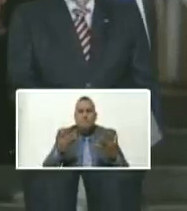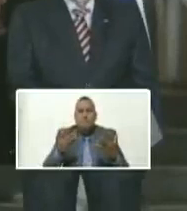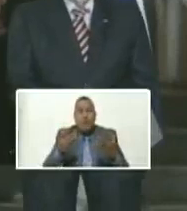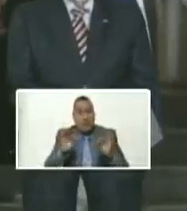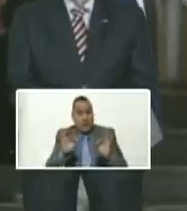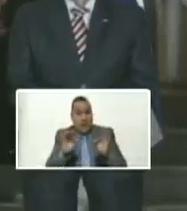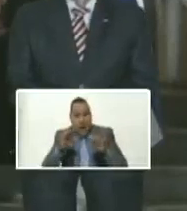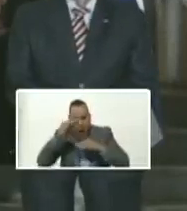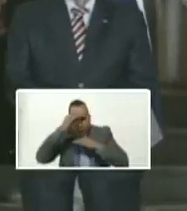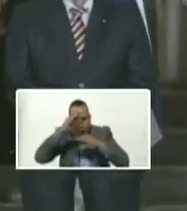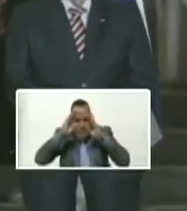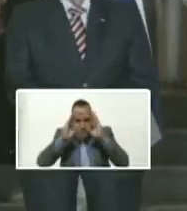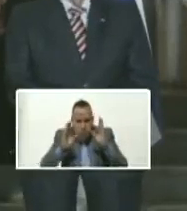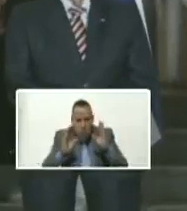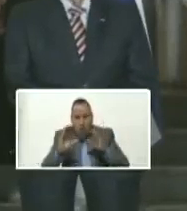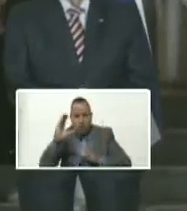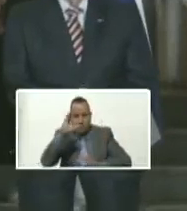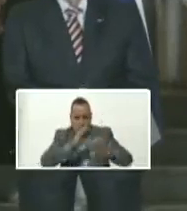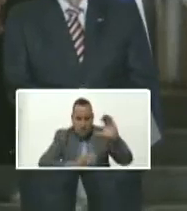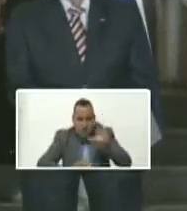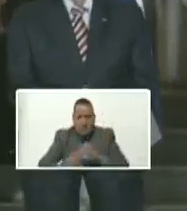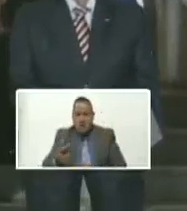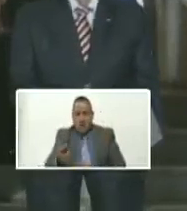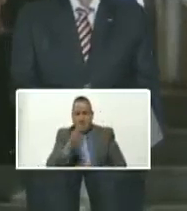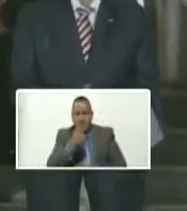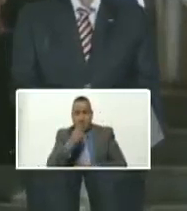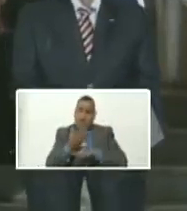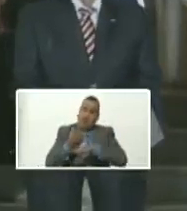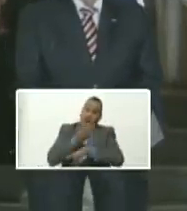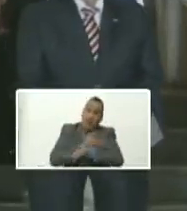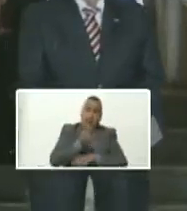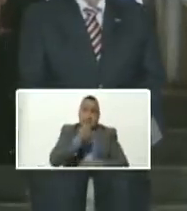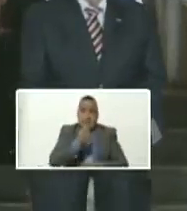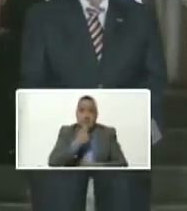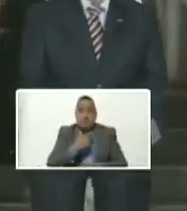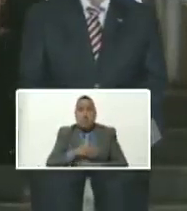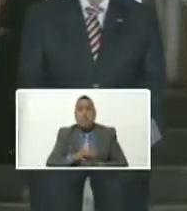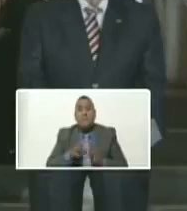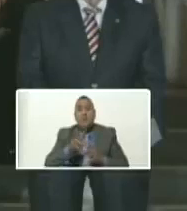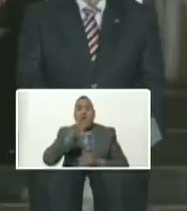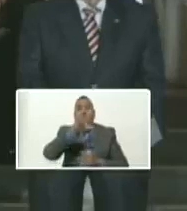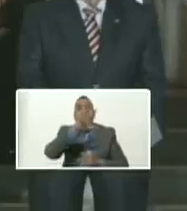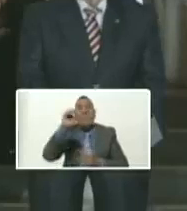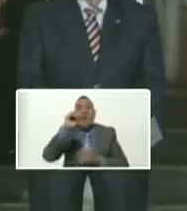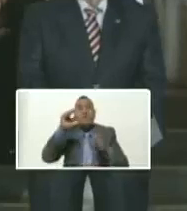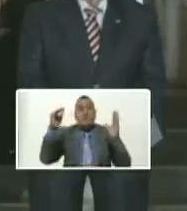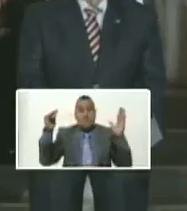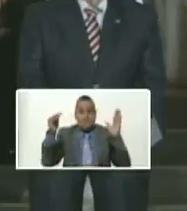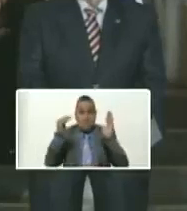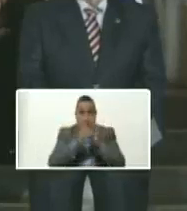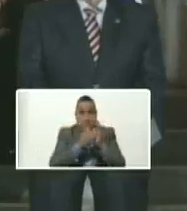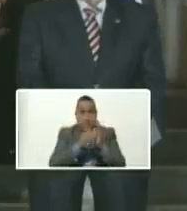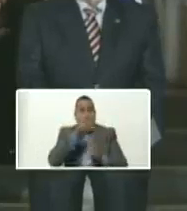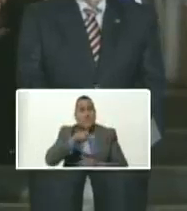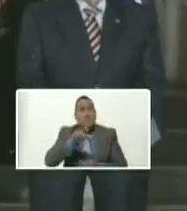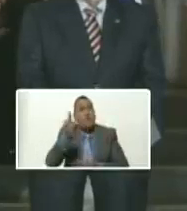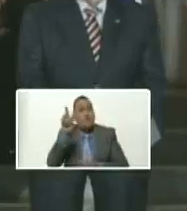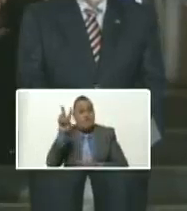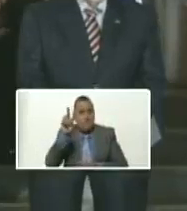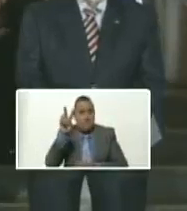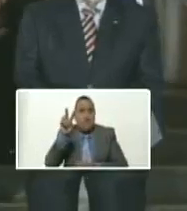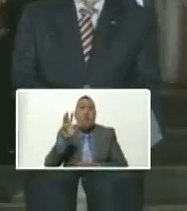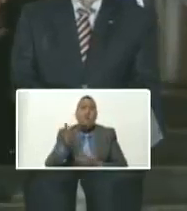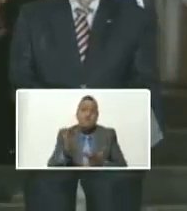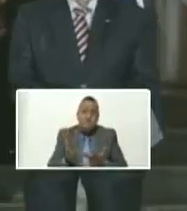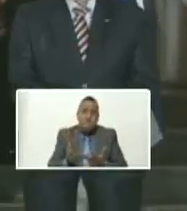esa atención científica y la medicina a tiempo a más de 30.000 venezolanos y venezolanas